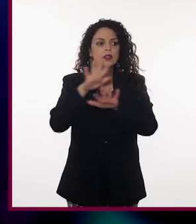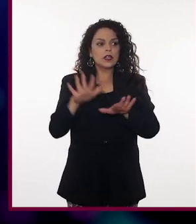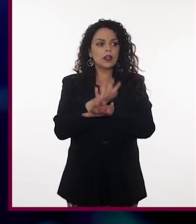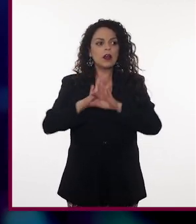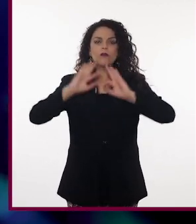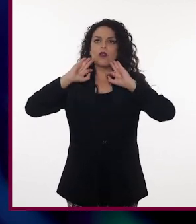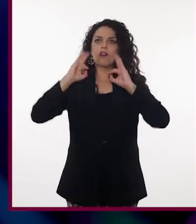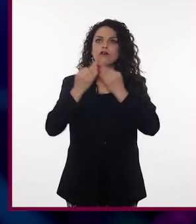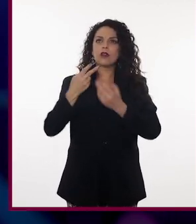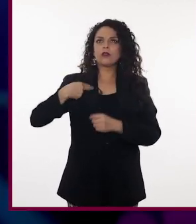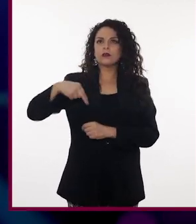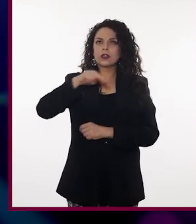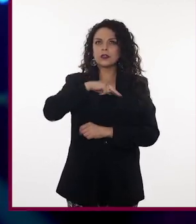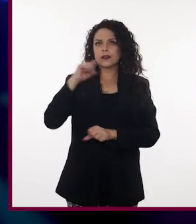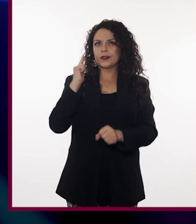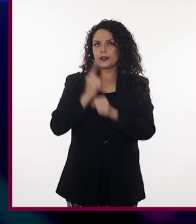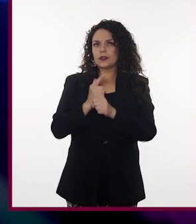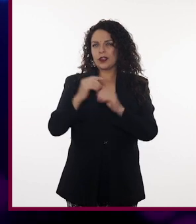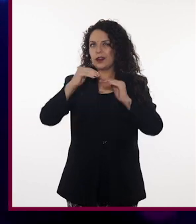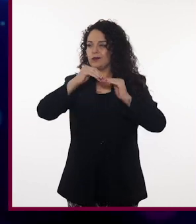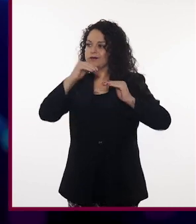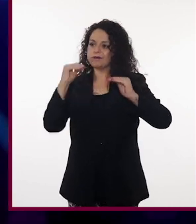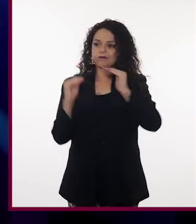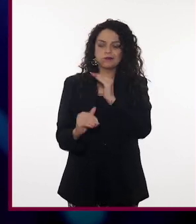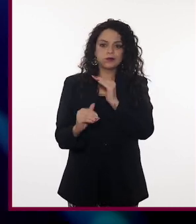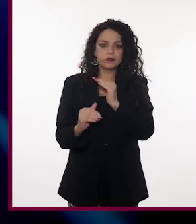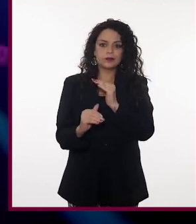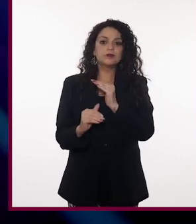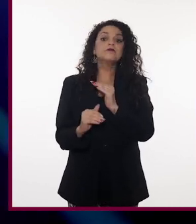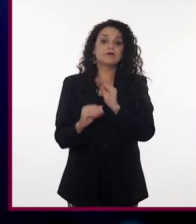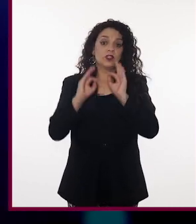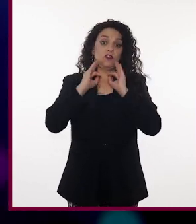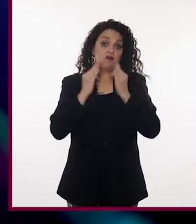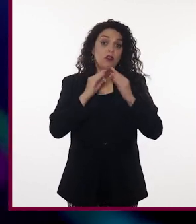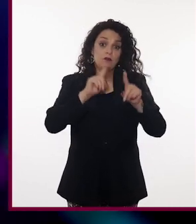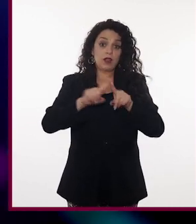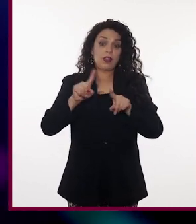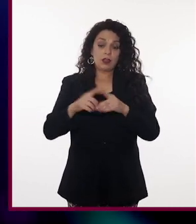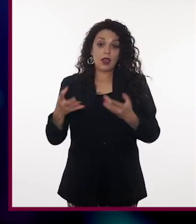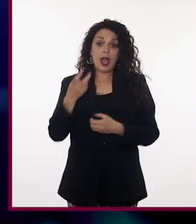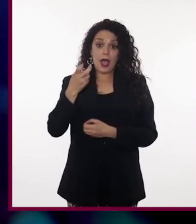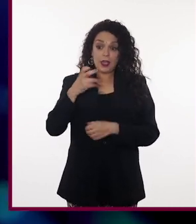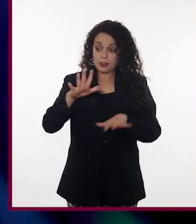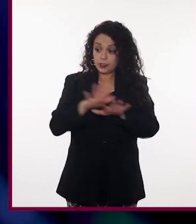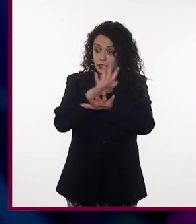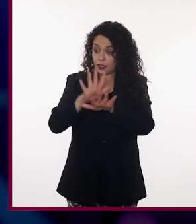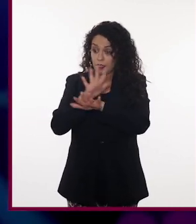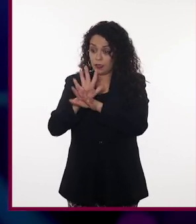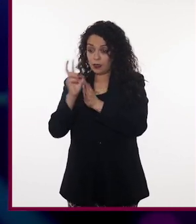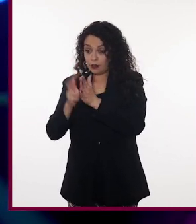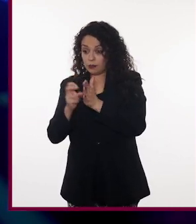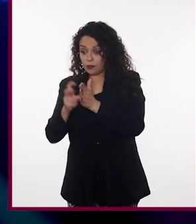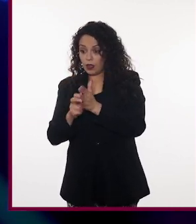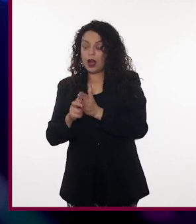en que percibimos la desigualdad y buscar que modificando esas formas en que las percibimos podamos afectar en